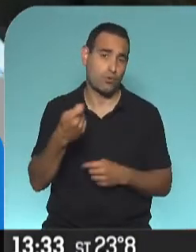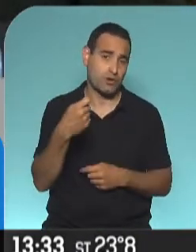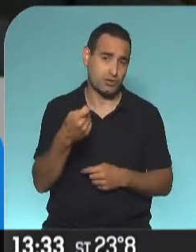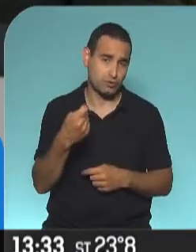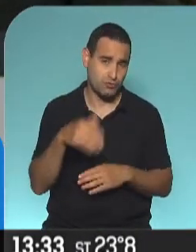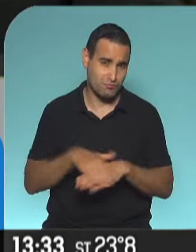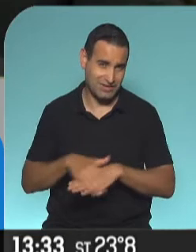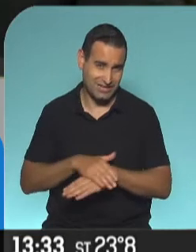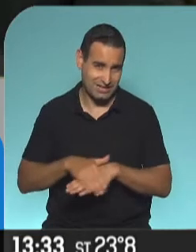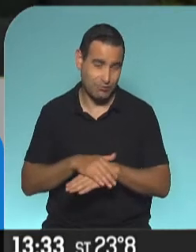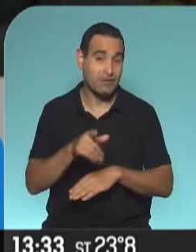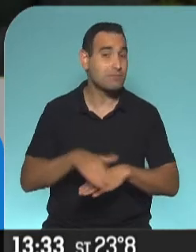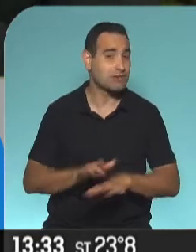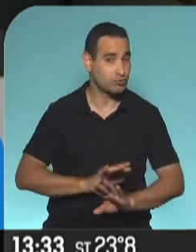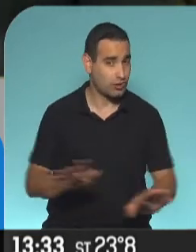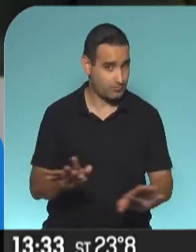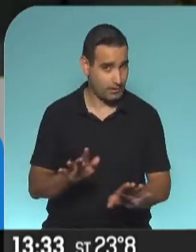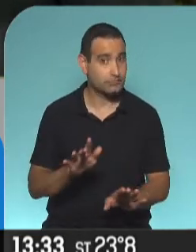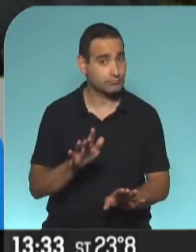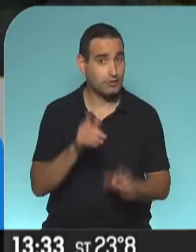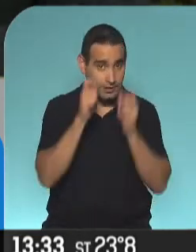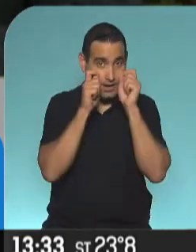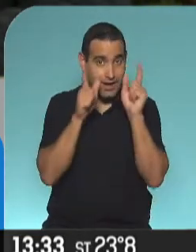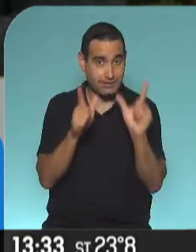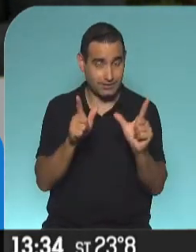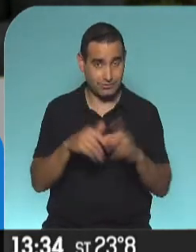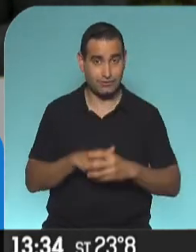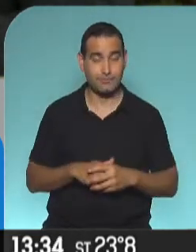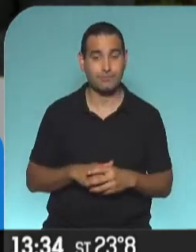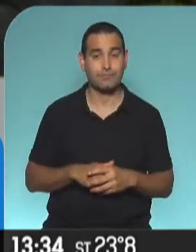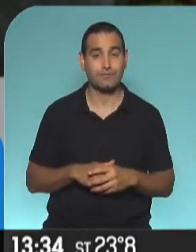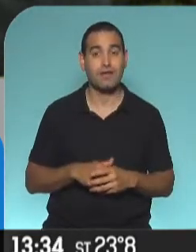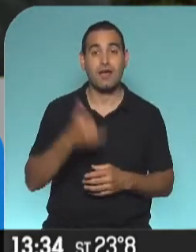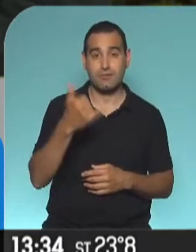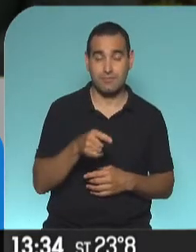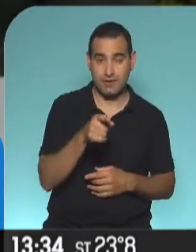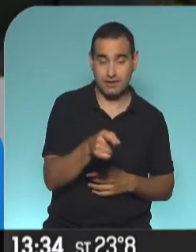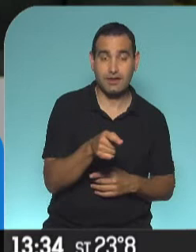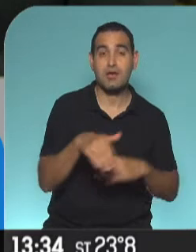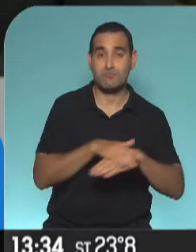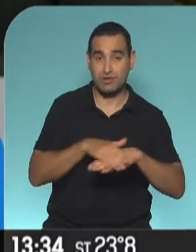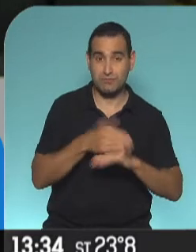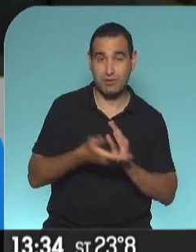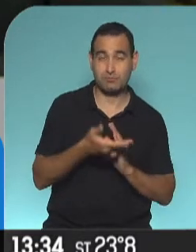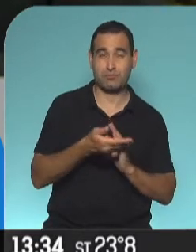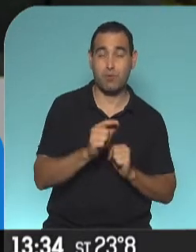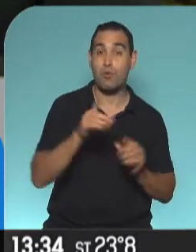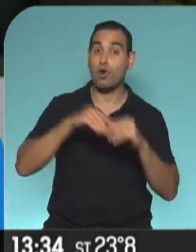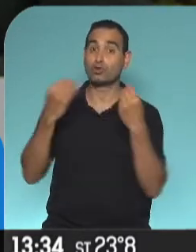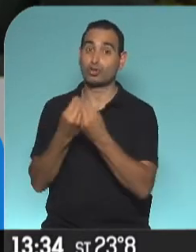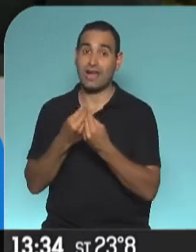mínimo. Pero únicamente el haber mínimo. Cuidado con esto que también recordemos que hubo recuperación del haber mínimo, pero no en los haberes totales